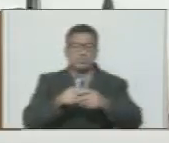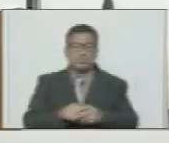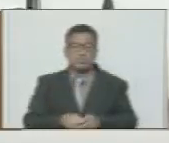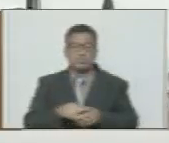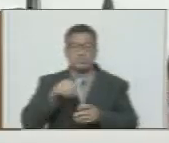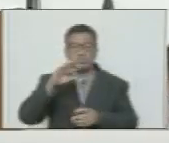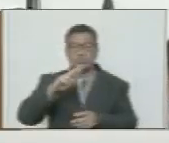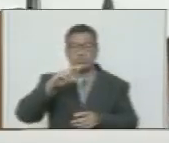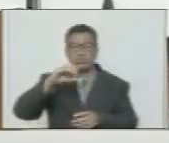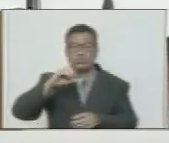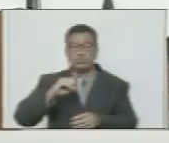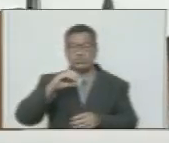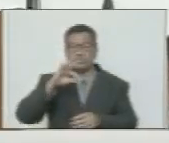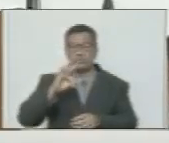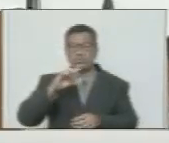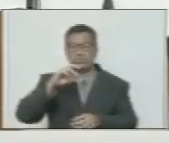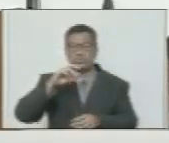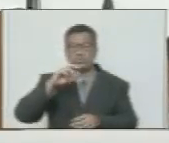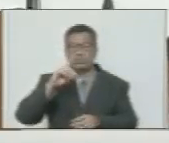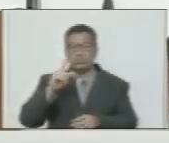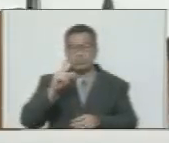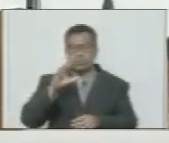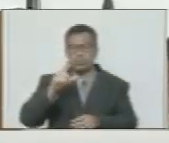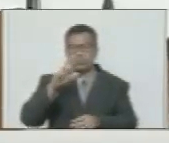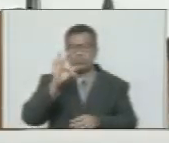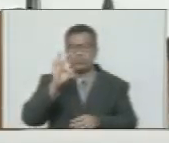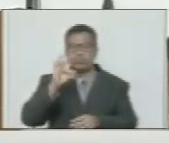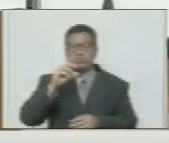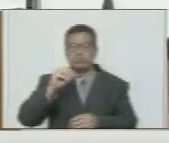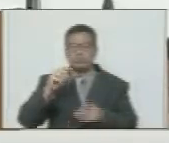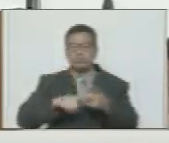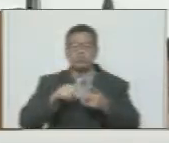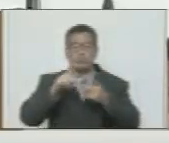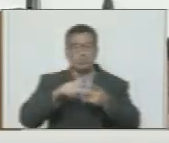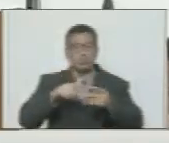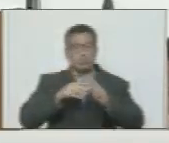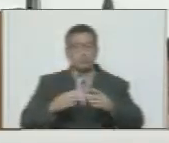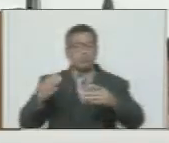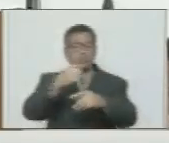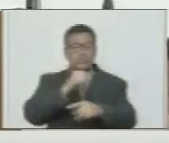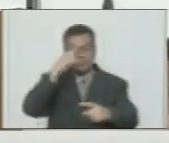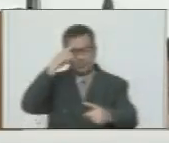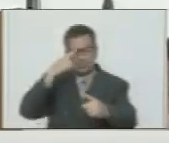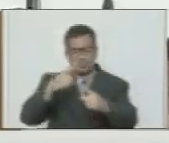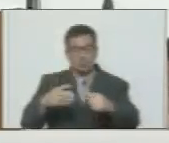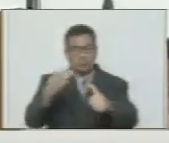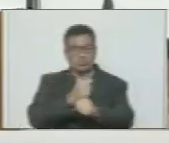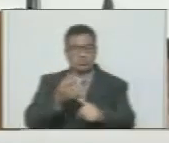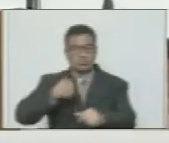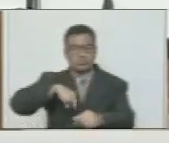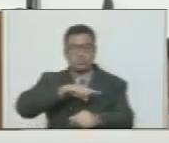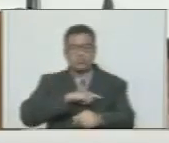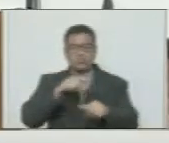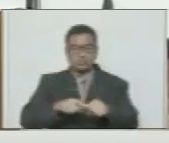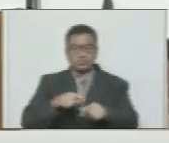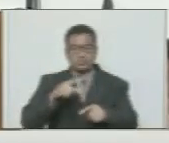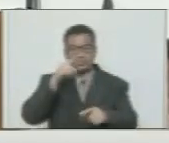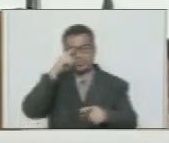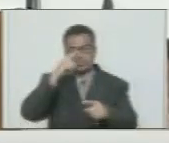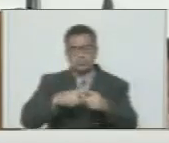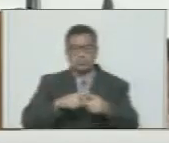designación, Rodolfo desde la UNESCO va a contribuir a alcanzar los objetivos que nos